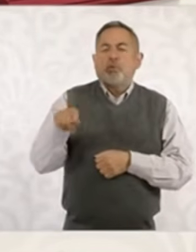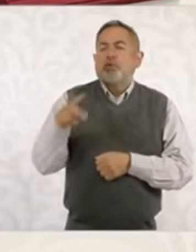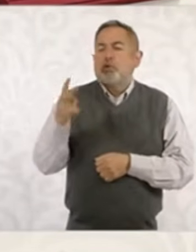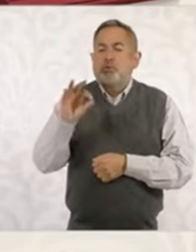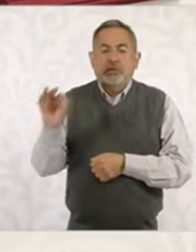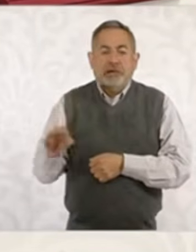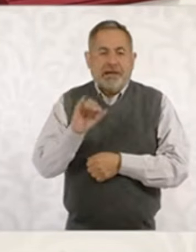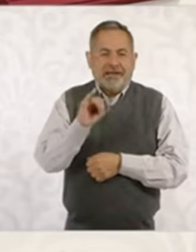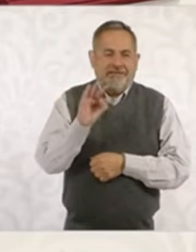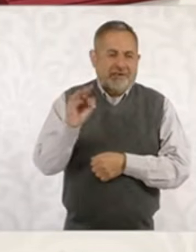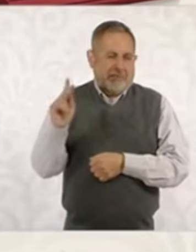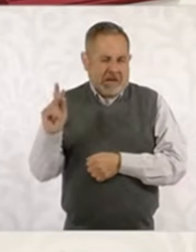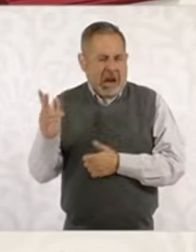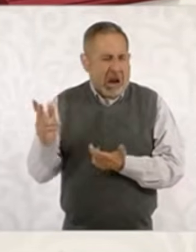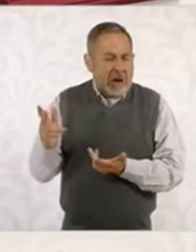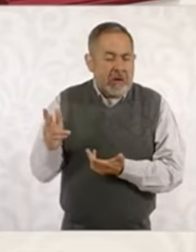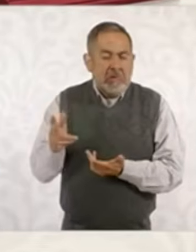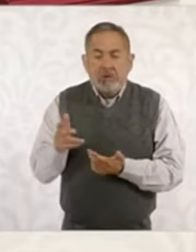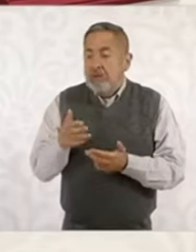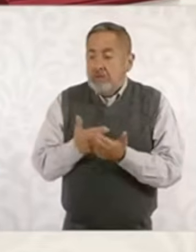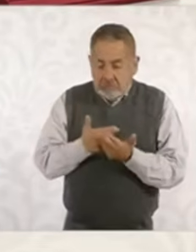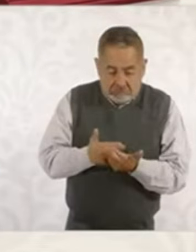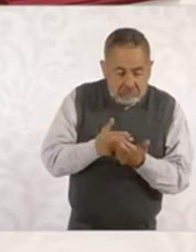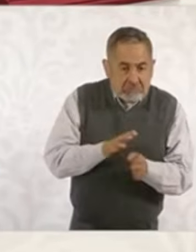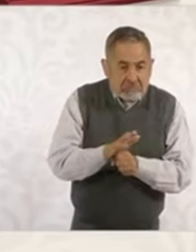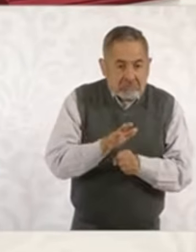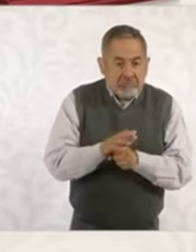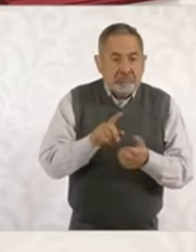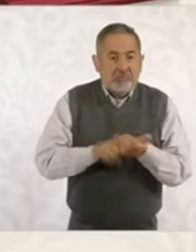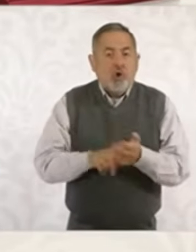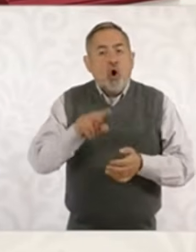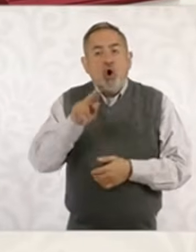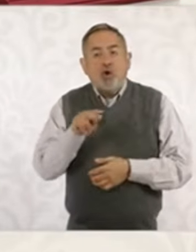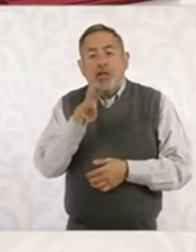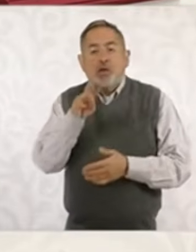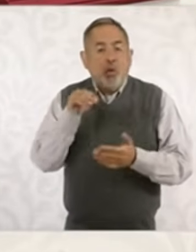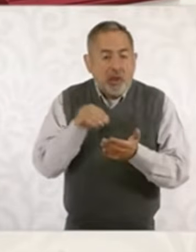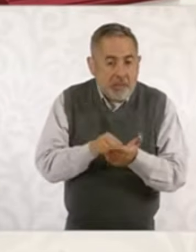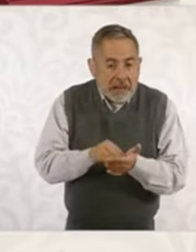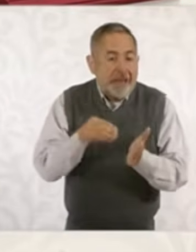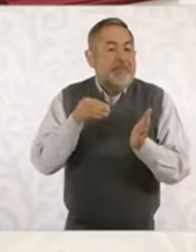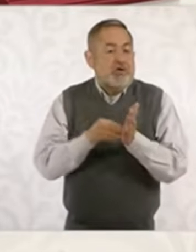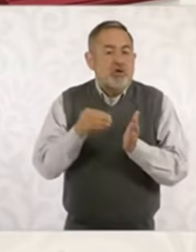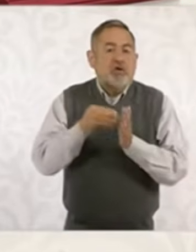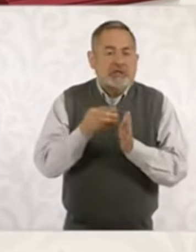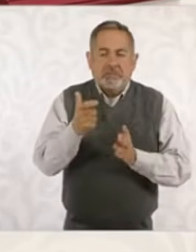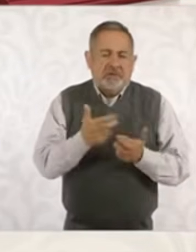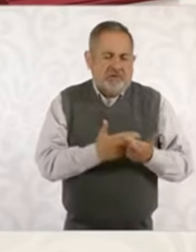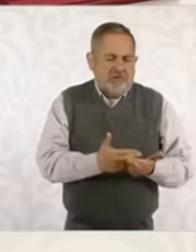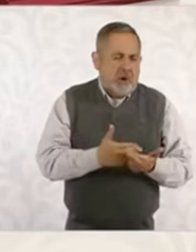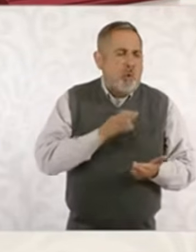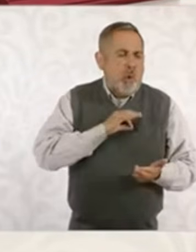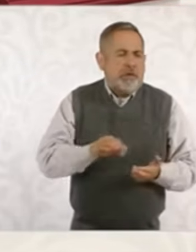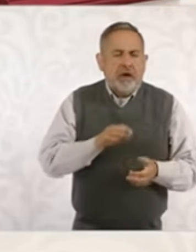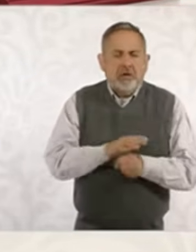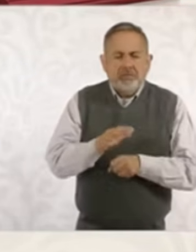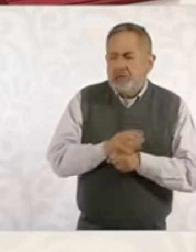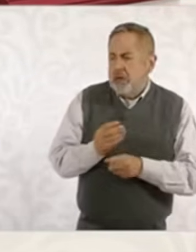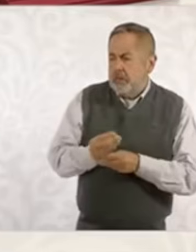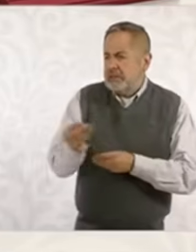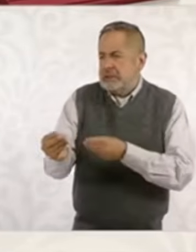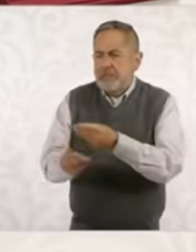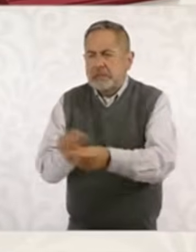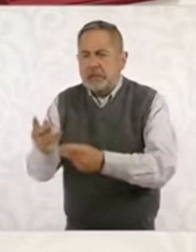la disponibilidad financiera es de más de 84,000 millones de pesos. El FOBISTE en el